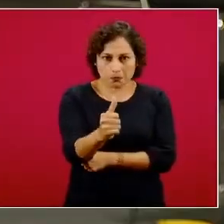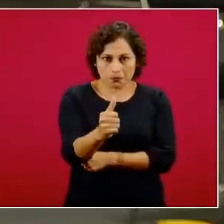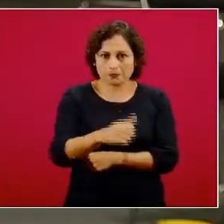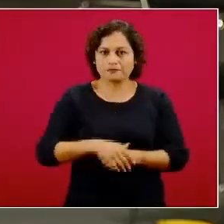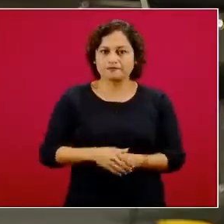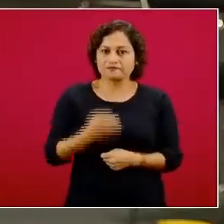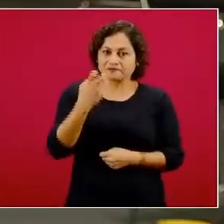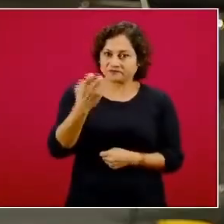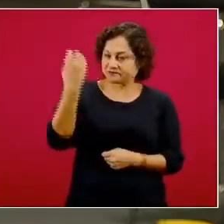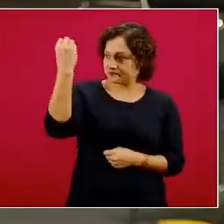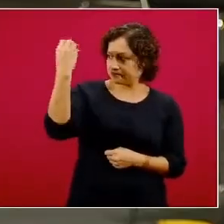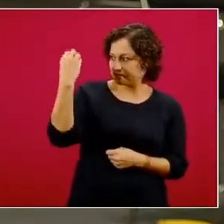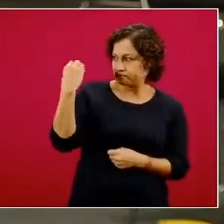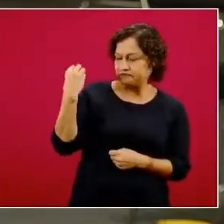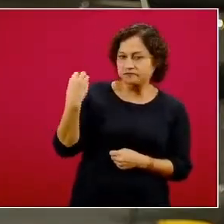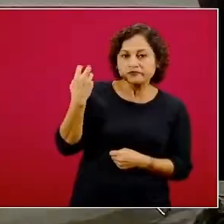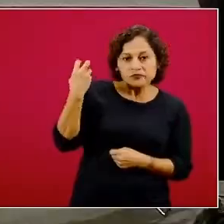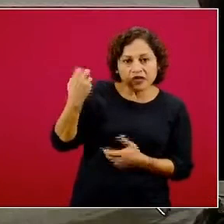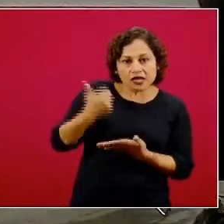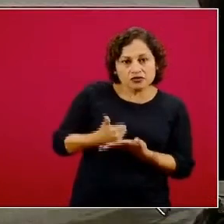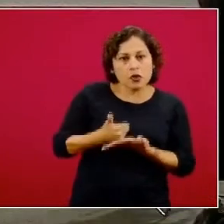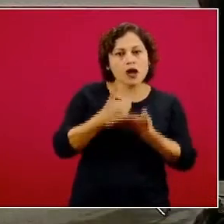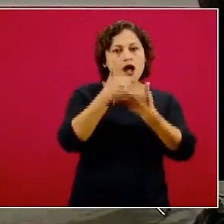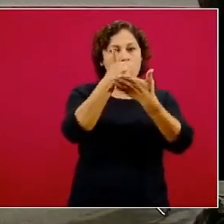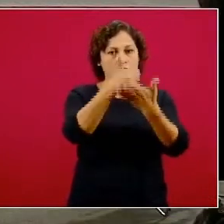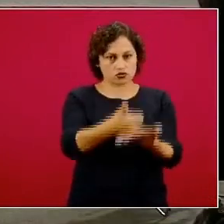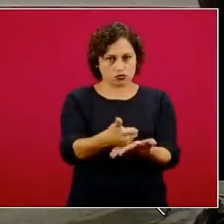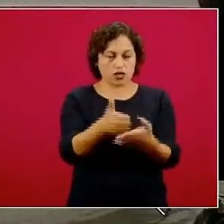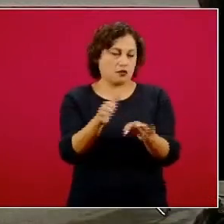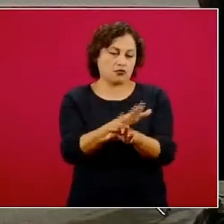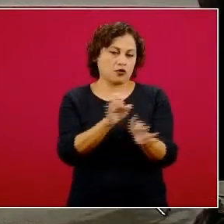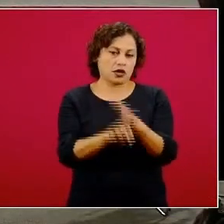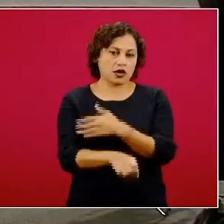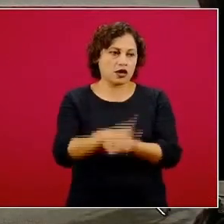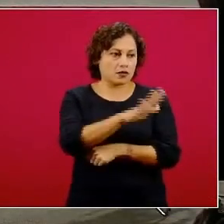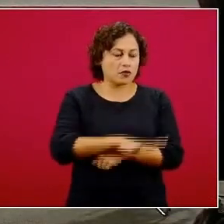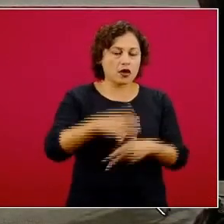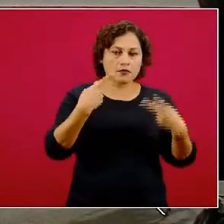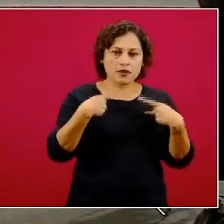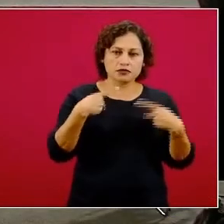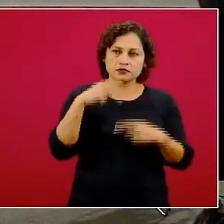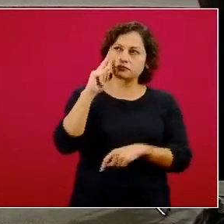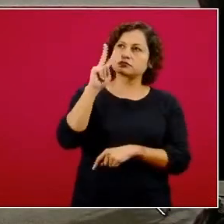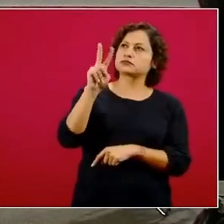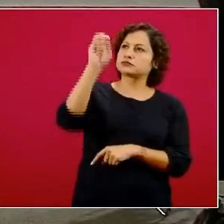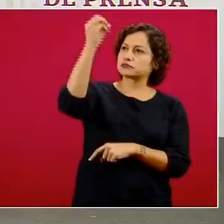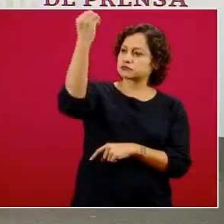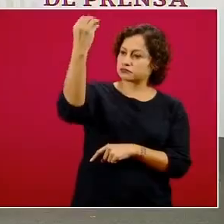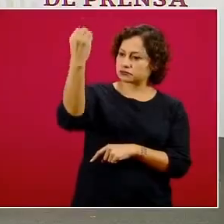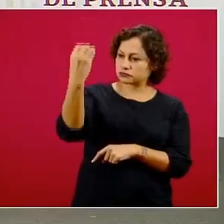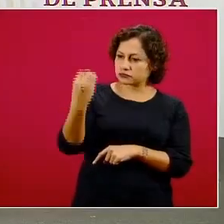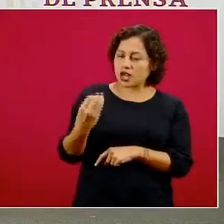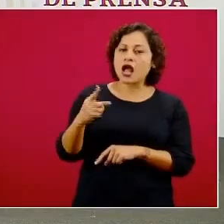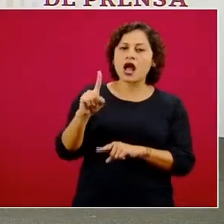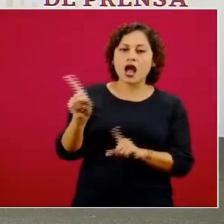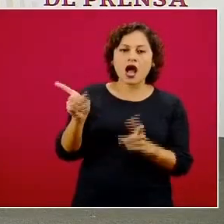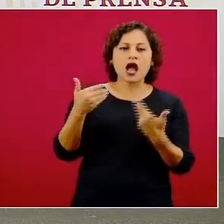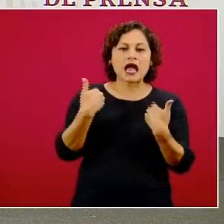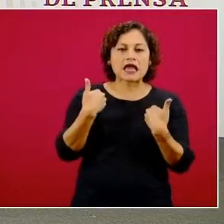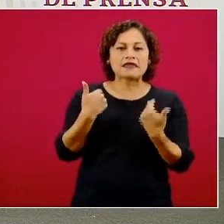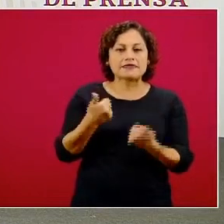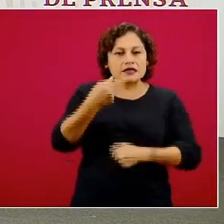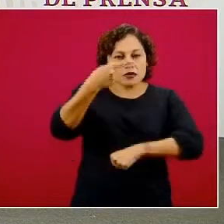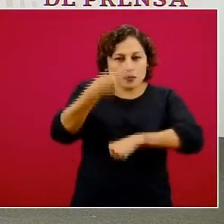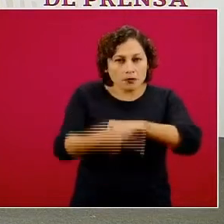una herramienta que le puede decir tanto a la población el riesgo que